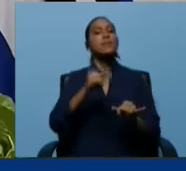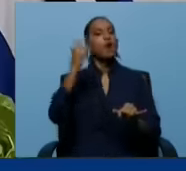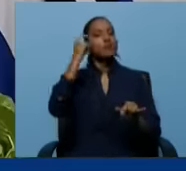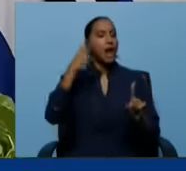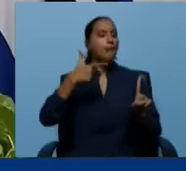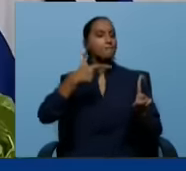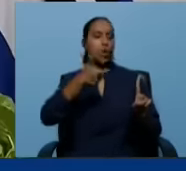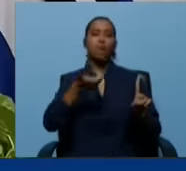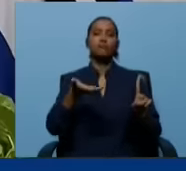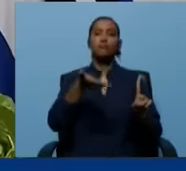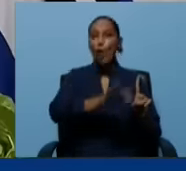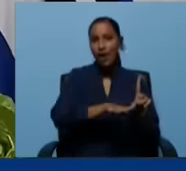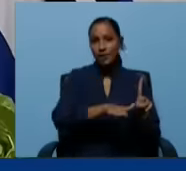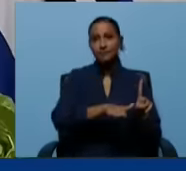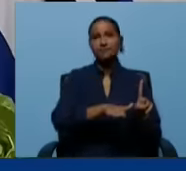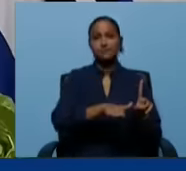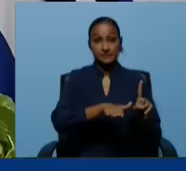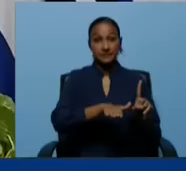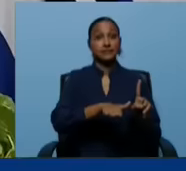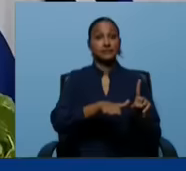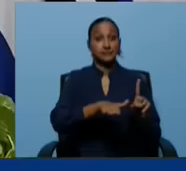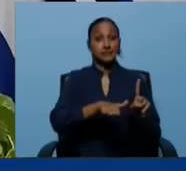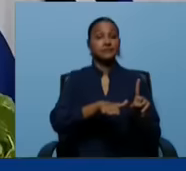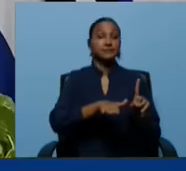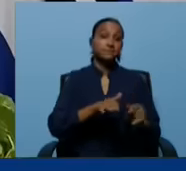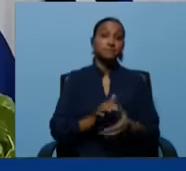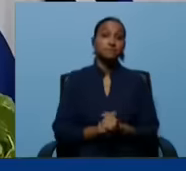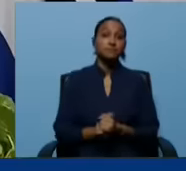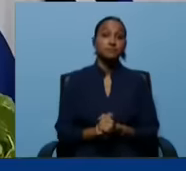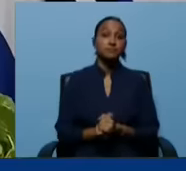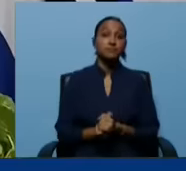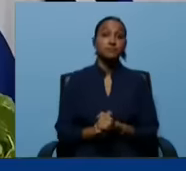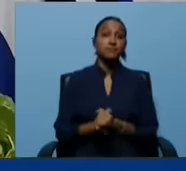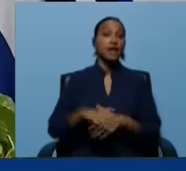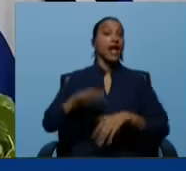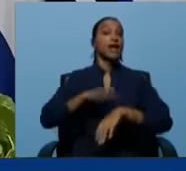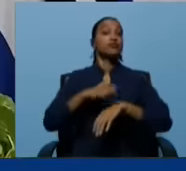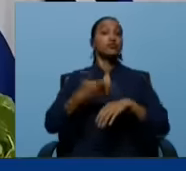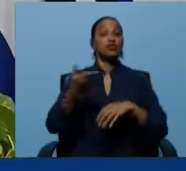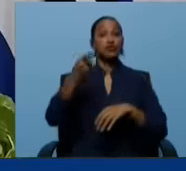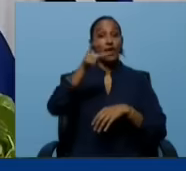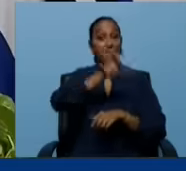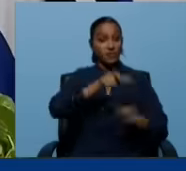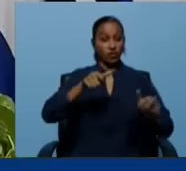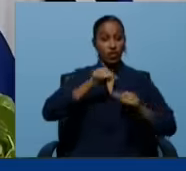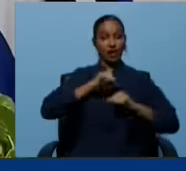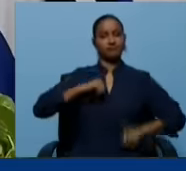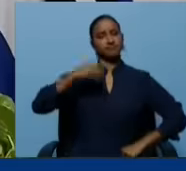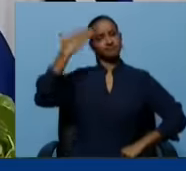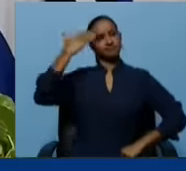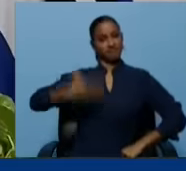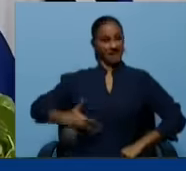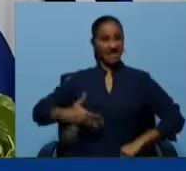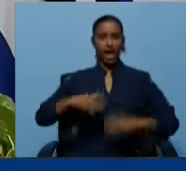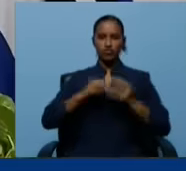Y lo pasean los yanquis por las calles de los puertos, de los pueblos,